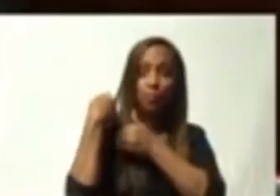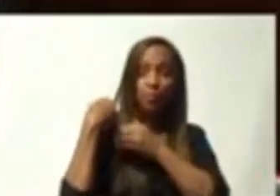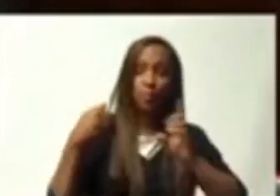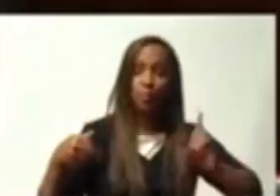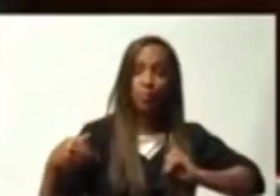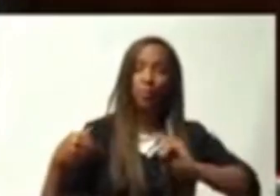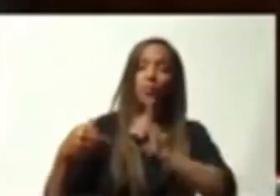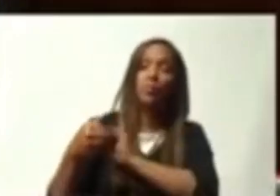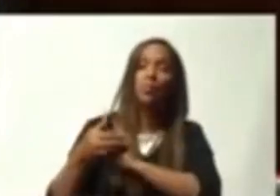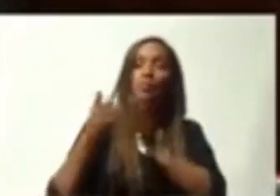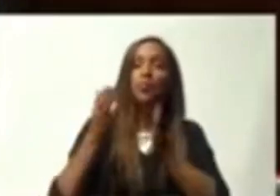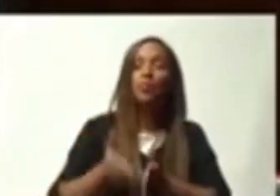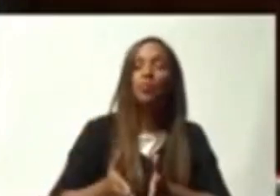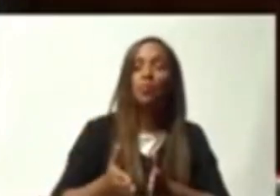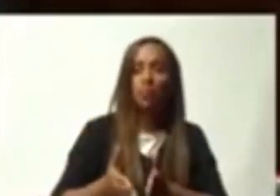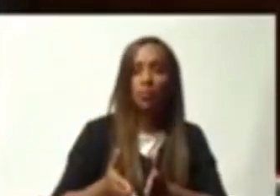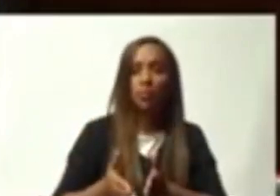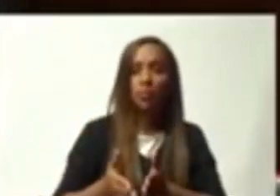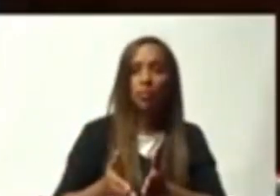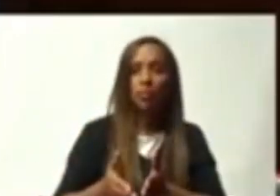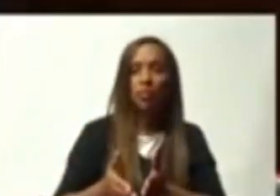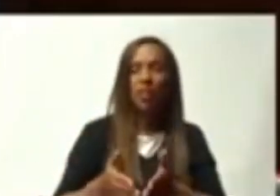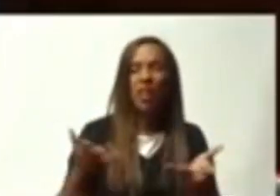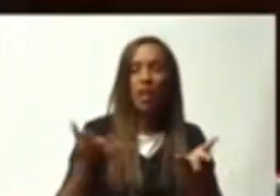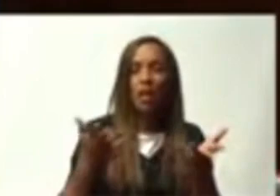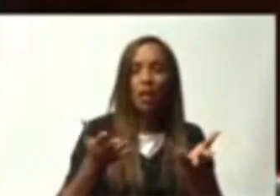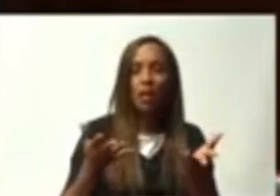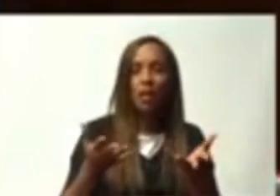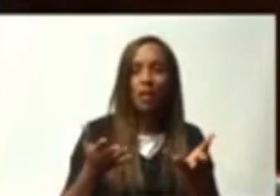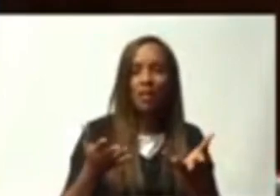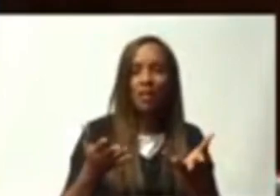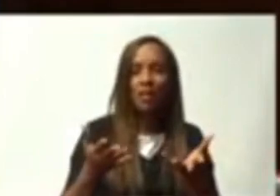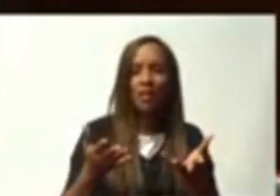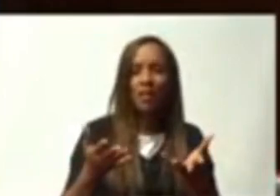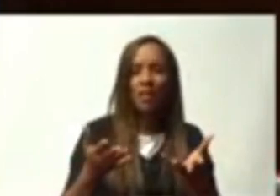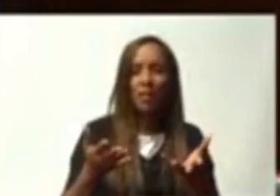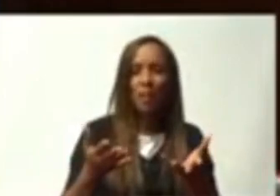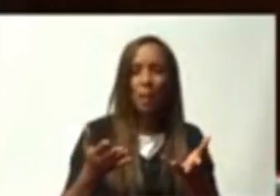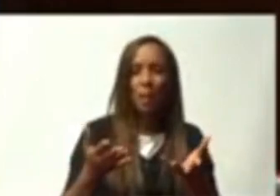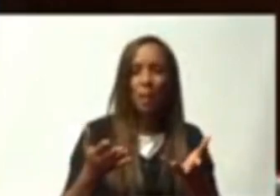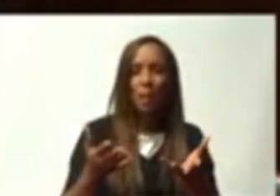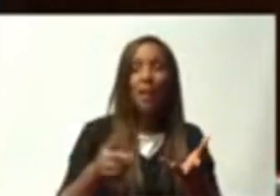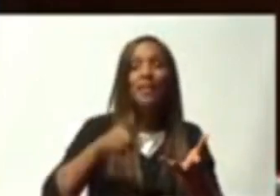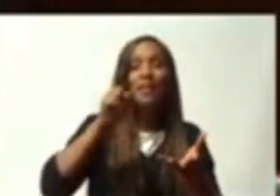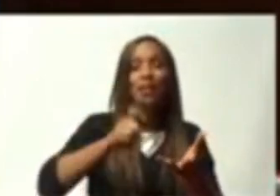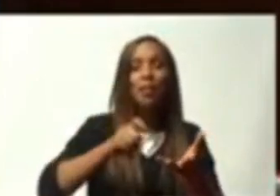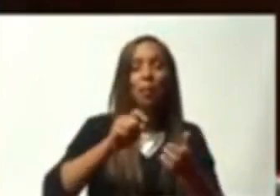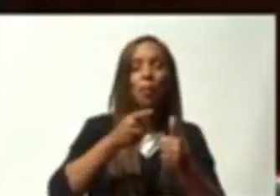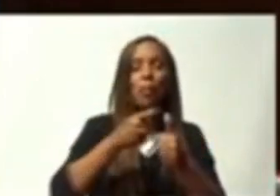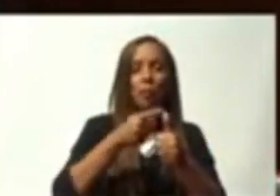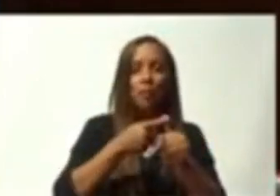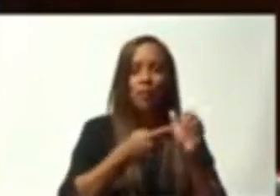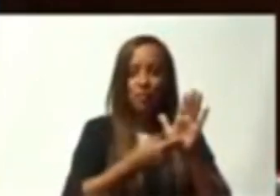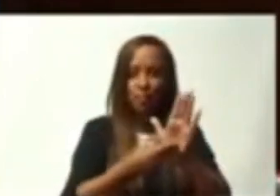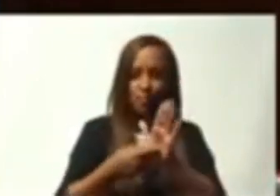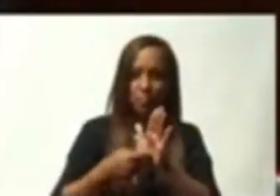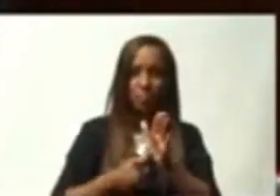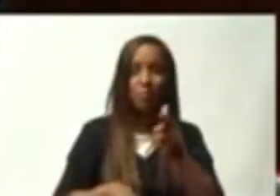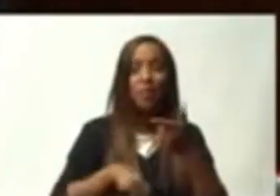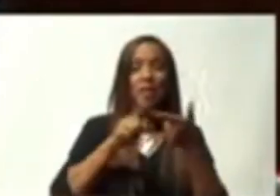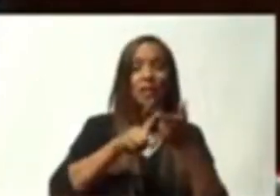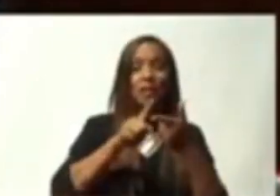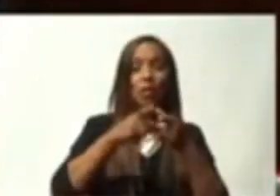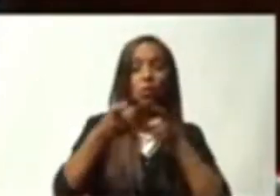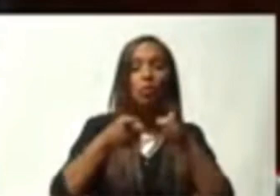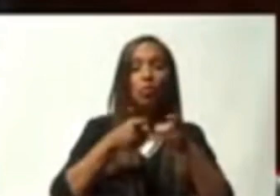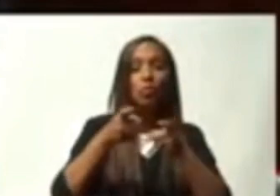y senadores y a las diputadas y senadores es representar, luego controlar, y tercero fiscalizar, y por